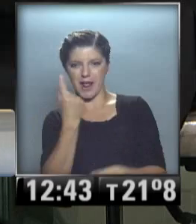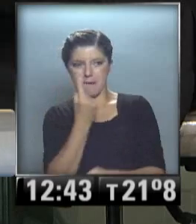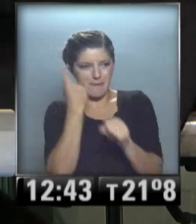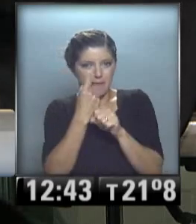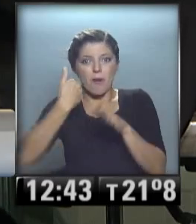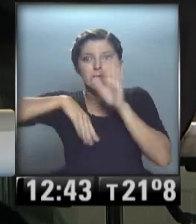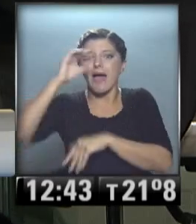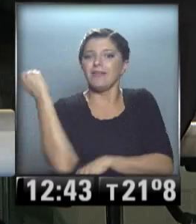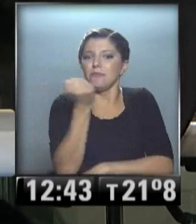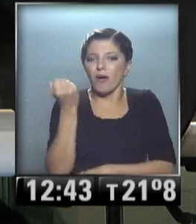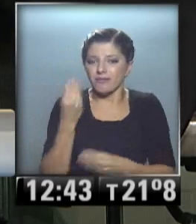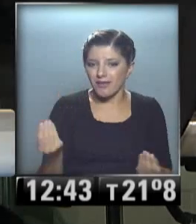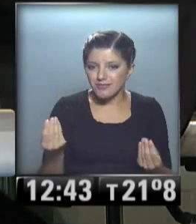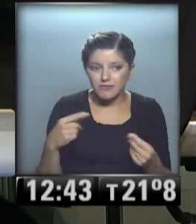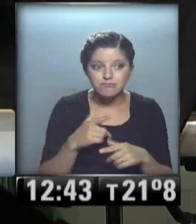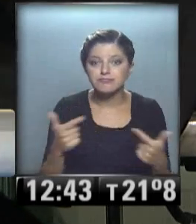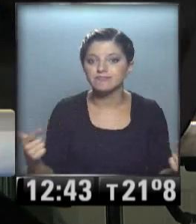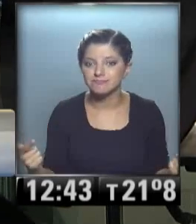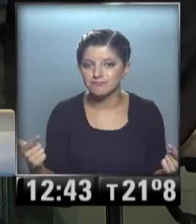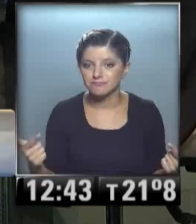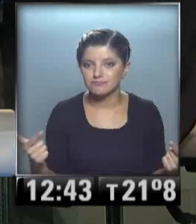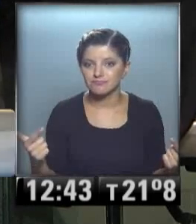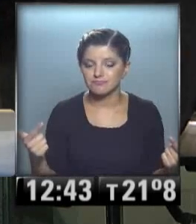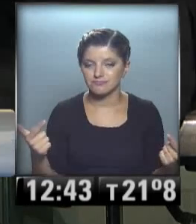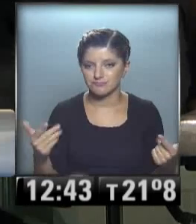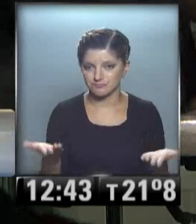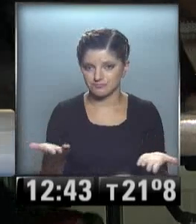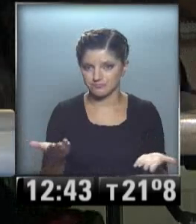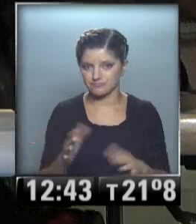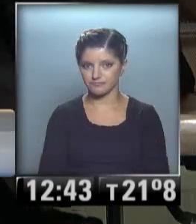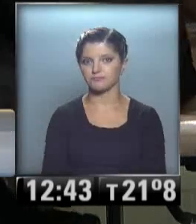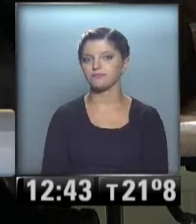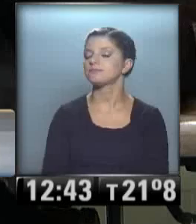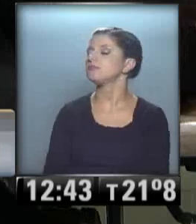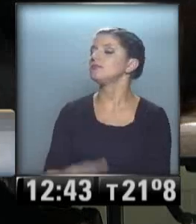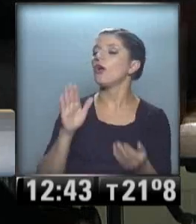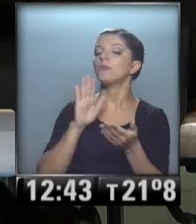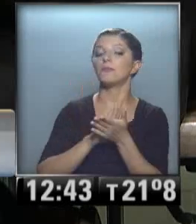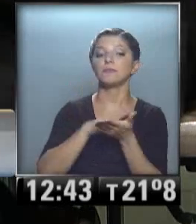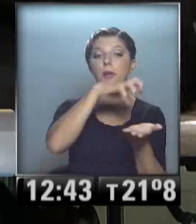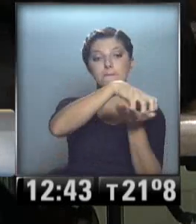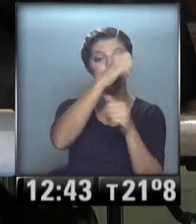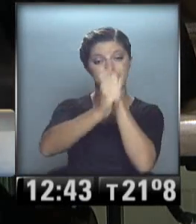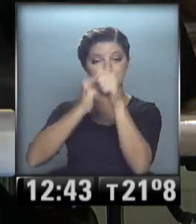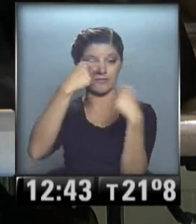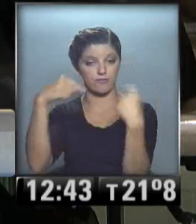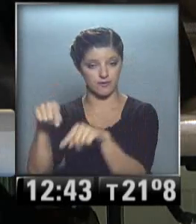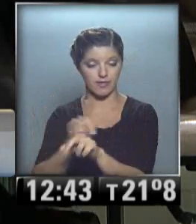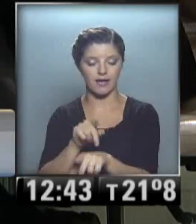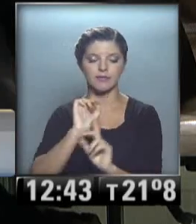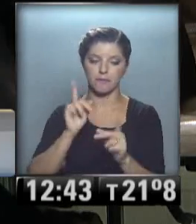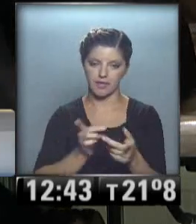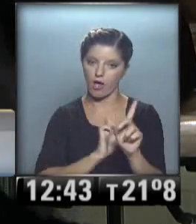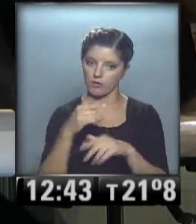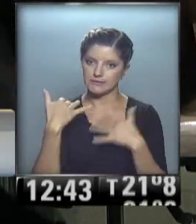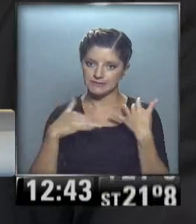está apareciendo en el medio de los cuestionamientos, en el medio del análisis. Y entre las corporaciones habría que quedar también las mediáticas, ¿no? Pues yo estaba